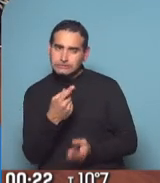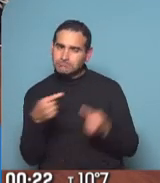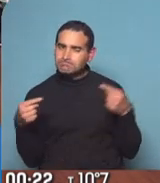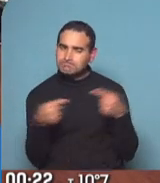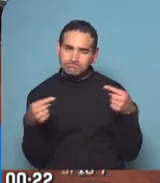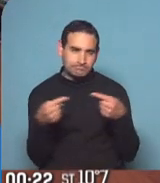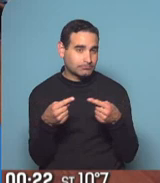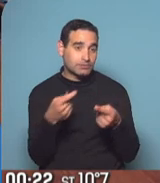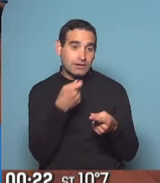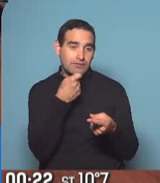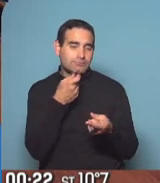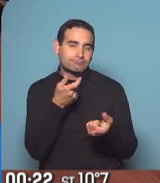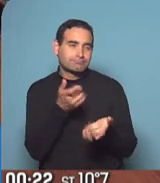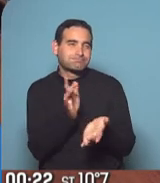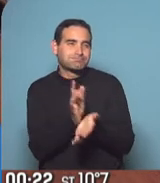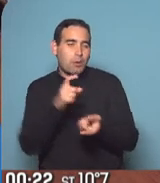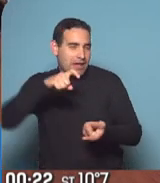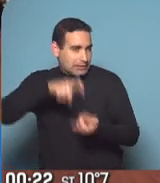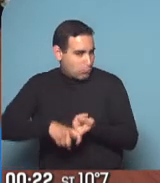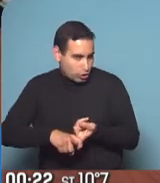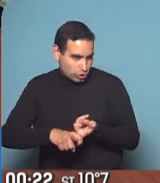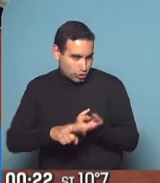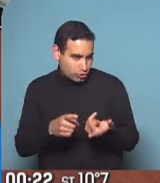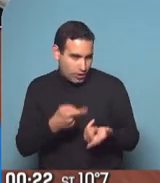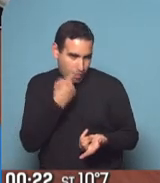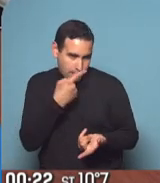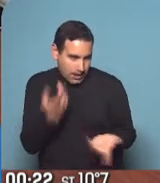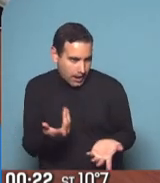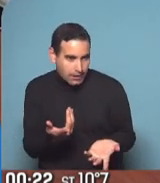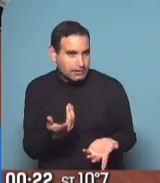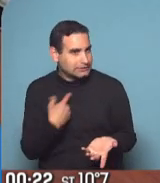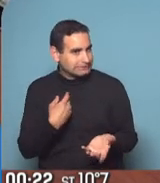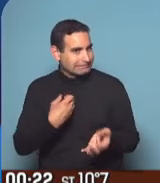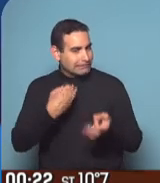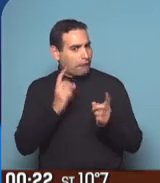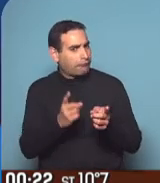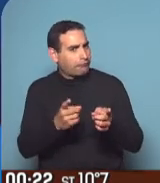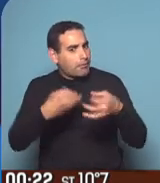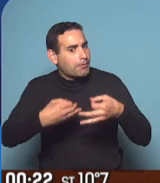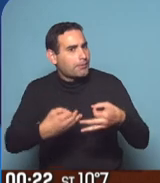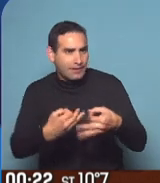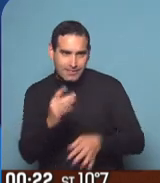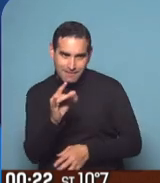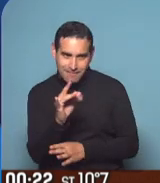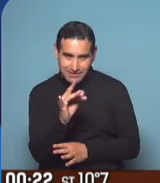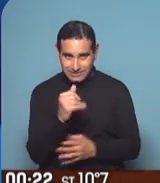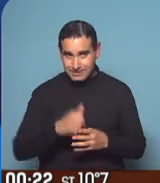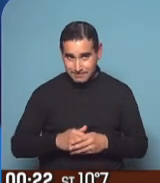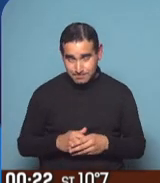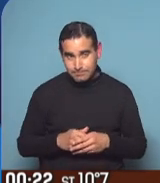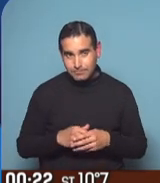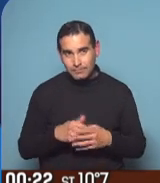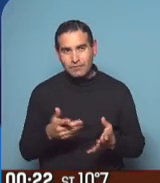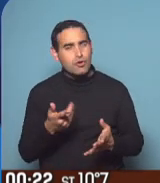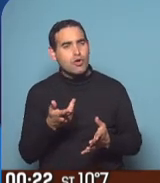si es un matrimonio por conveniencia generalmente y es muy difícil de sostener en el tiempo la literatura de ciencia política que te